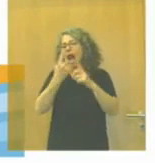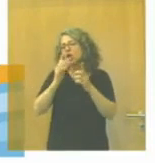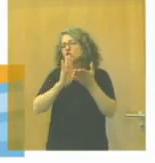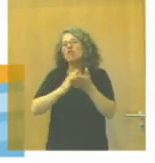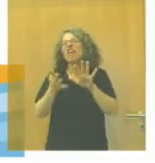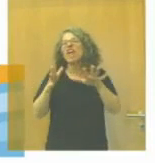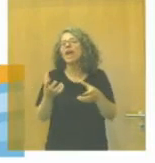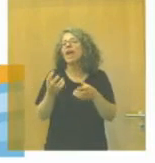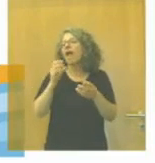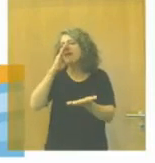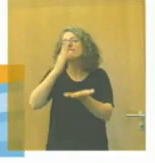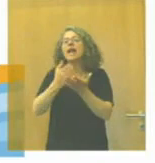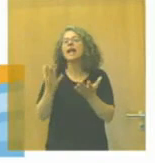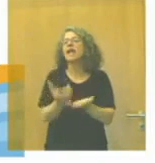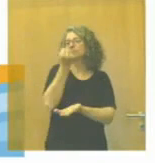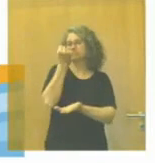producto.